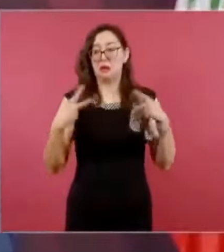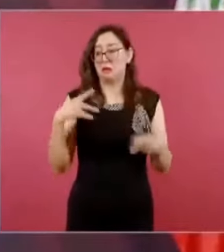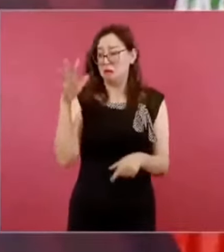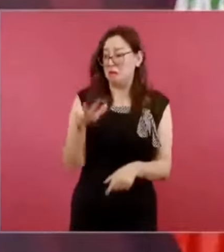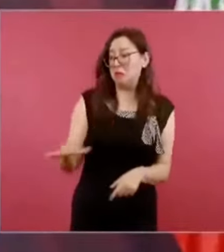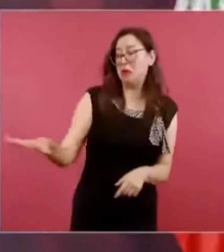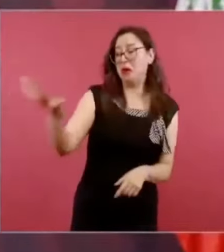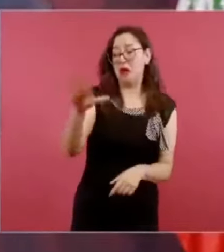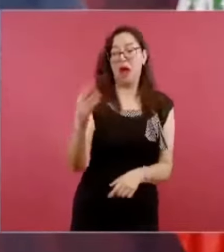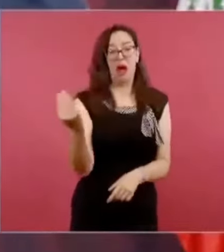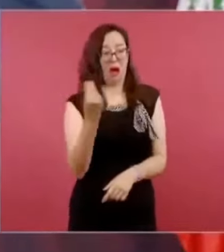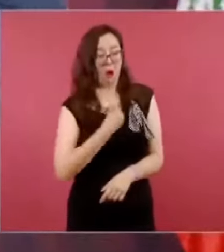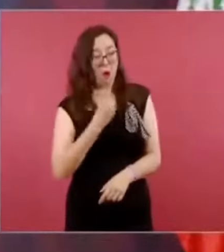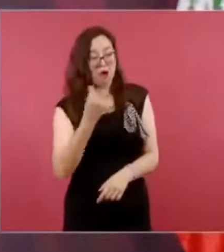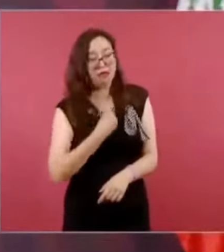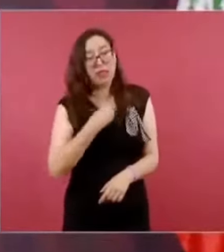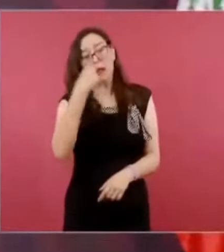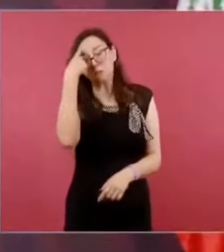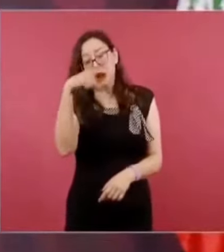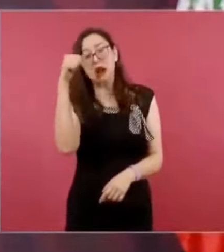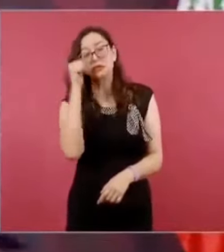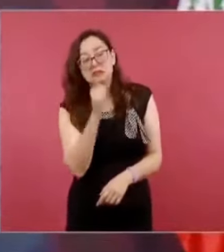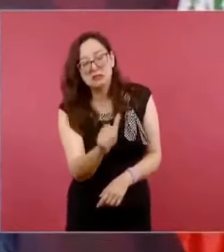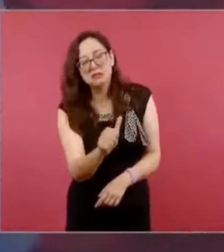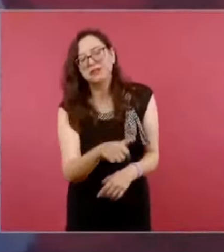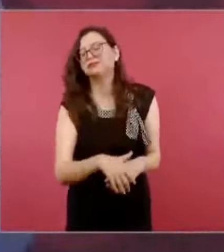organizativa suficiente para